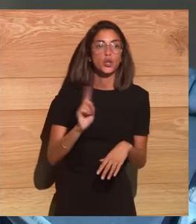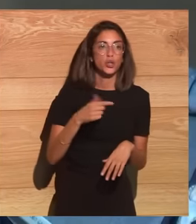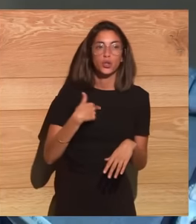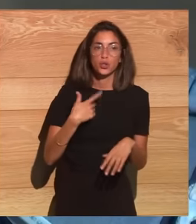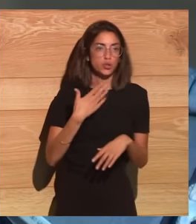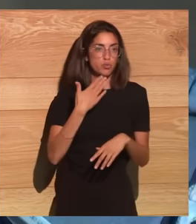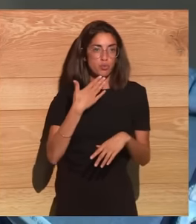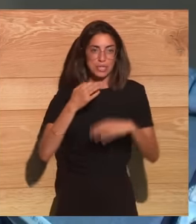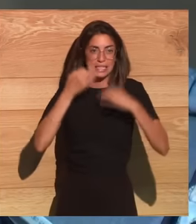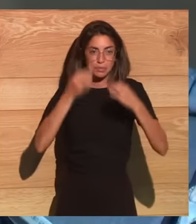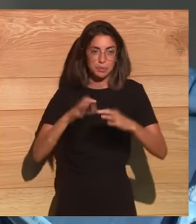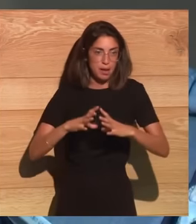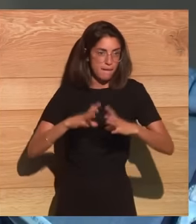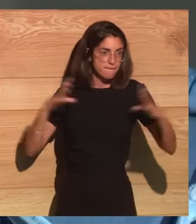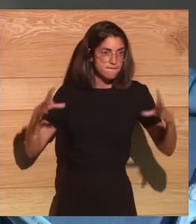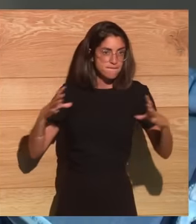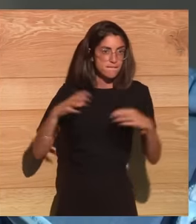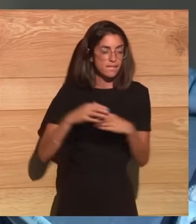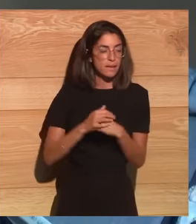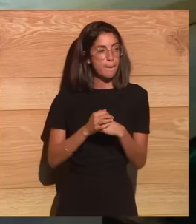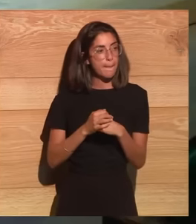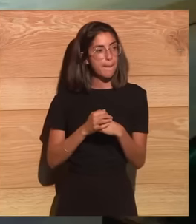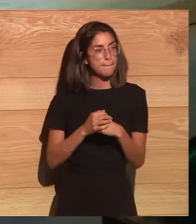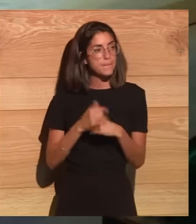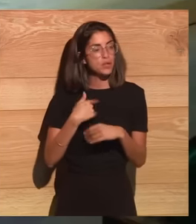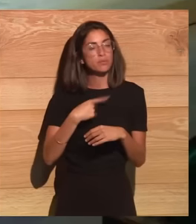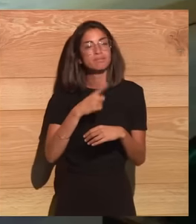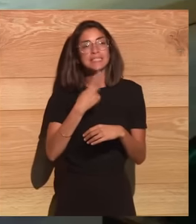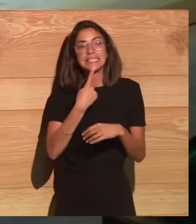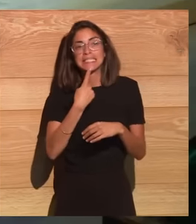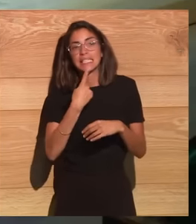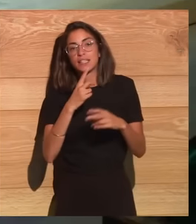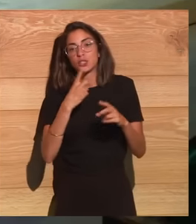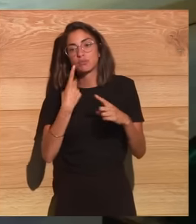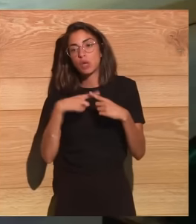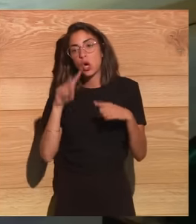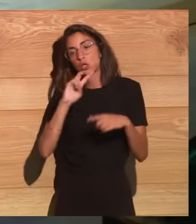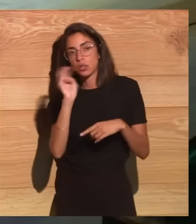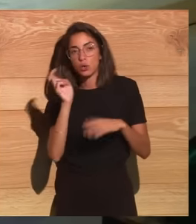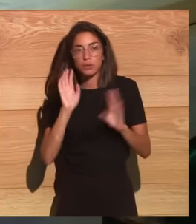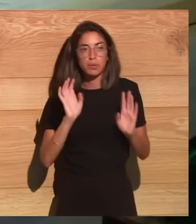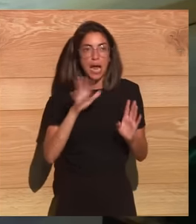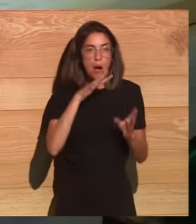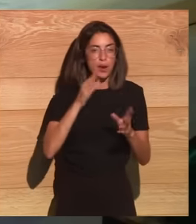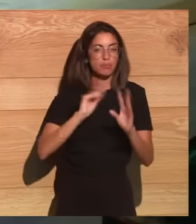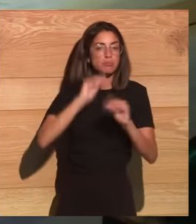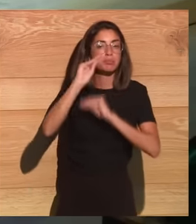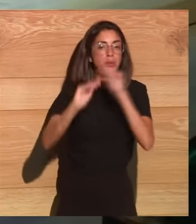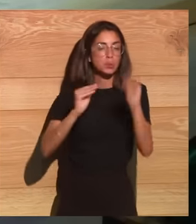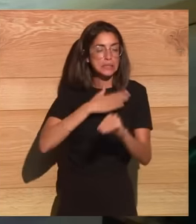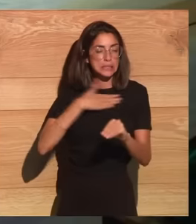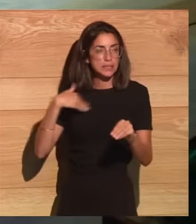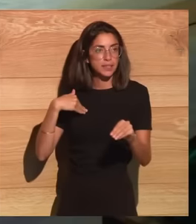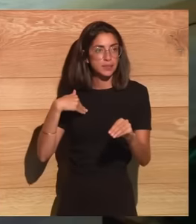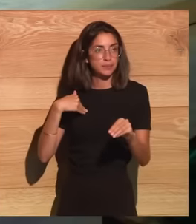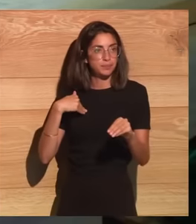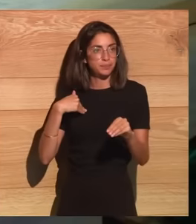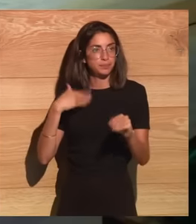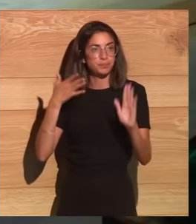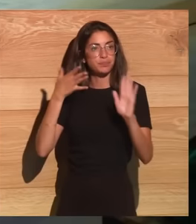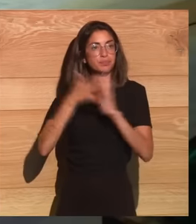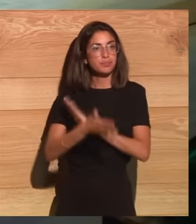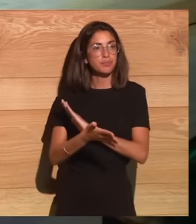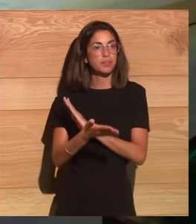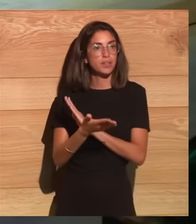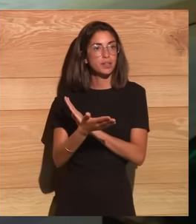Voy a lo más grande. Esto, claro, me iba a decir otra cosa, pero ahora surge una pregunta indispensable. Quiero decir que estás... Pues has